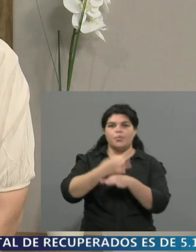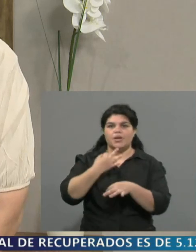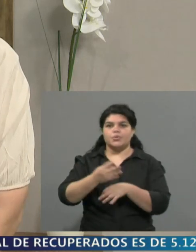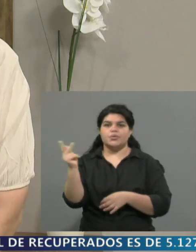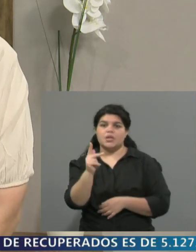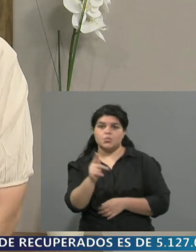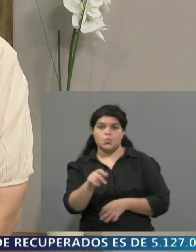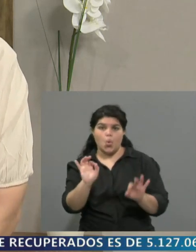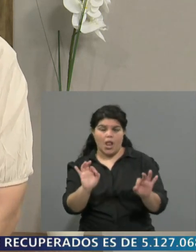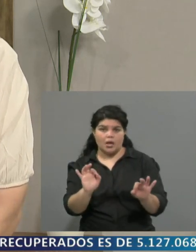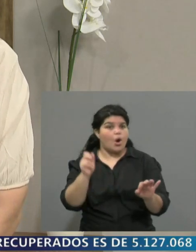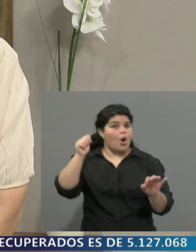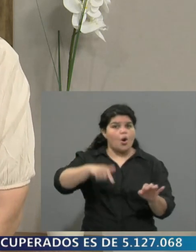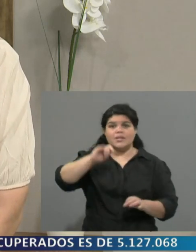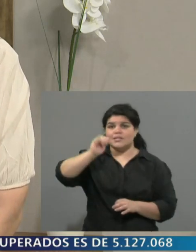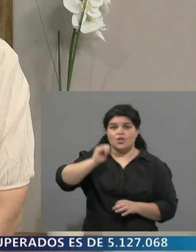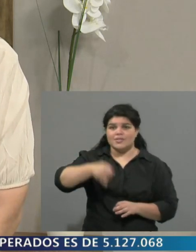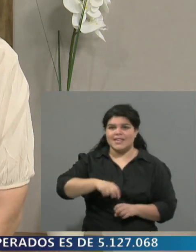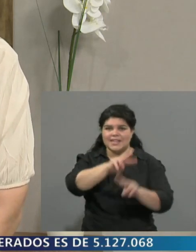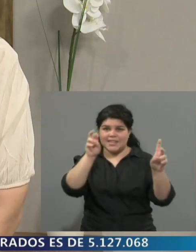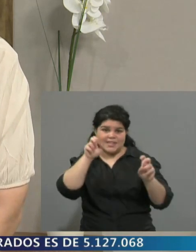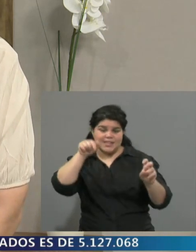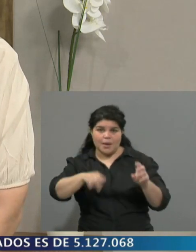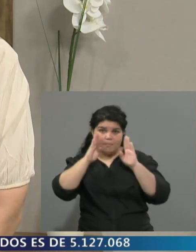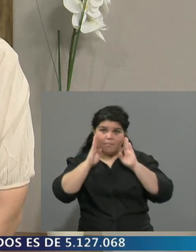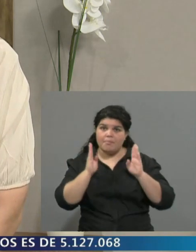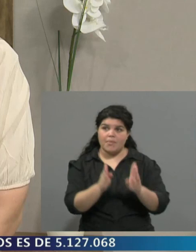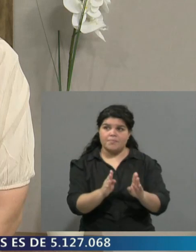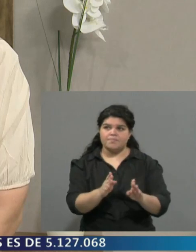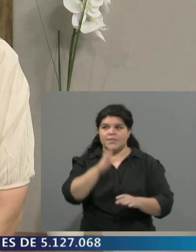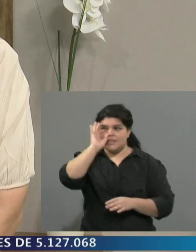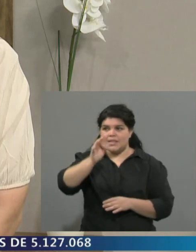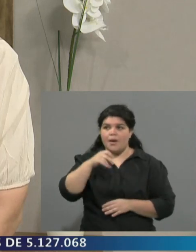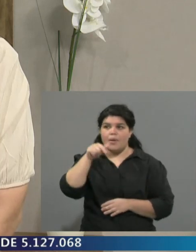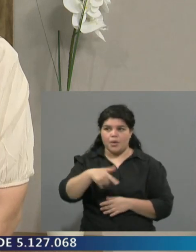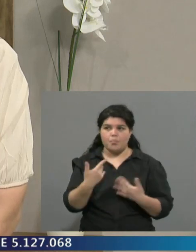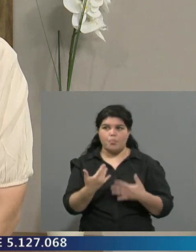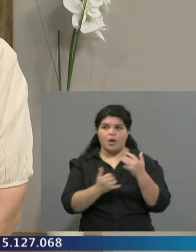bueno, hoy teníamos que hablar directamente de esto y bueno, se calculo que siempre tendremos espacio